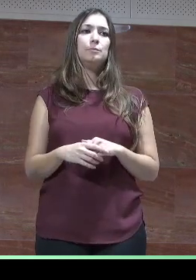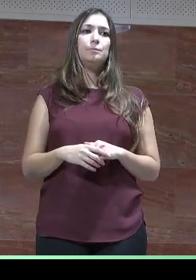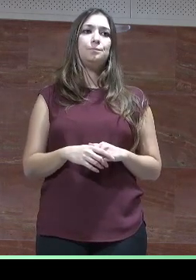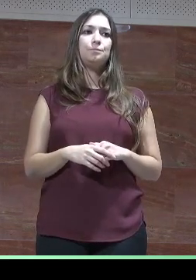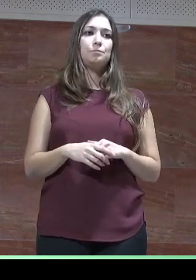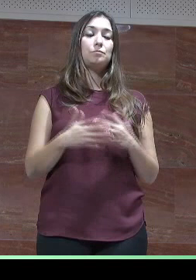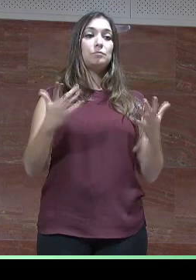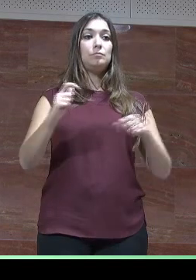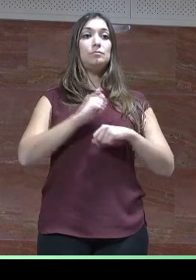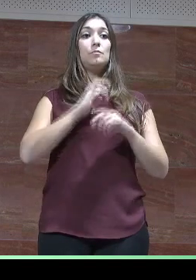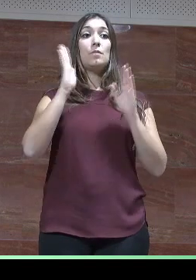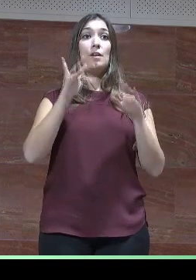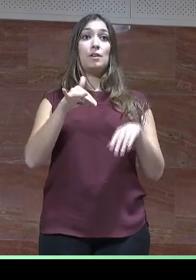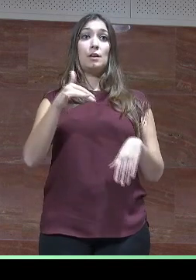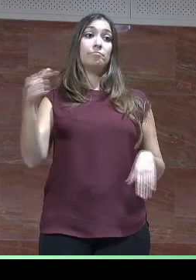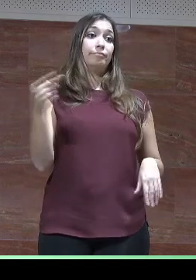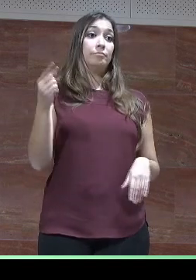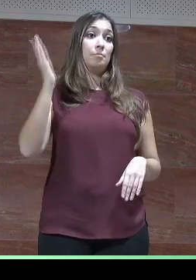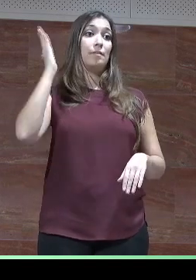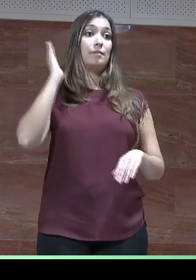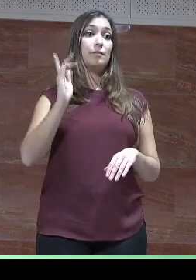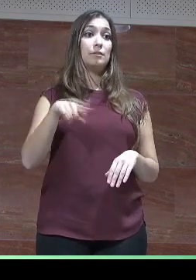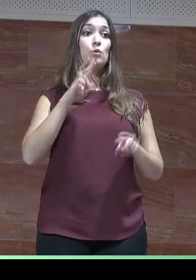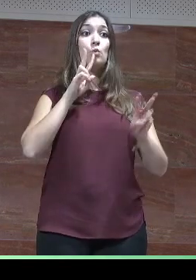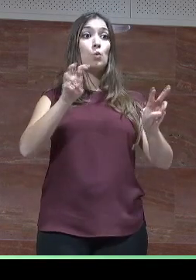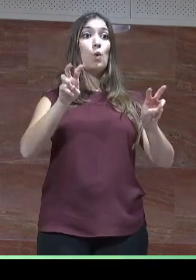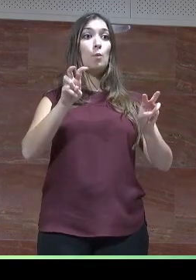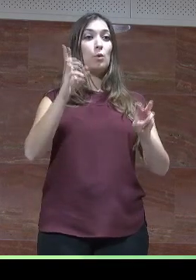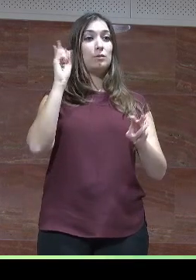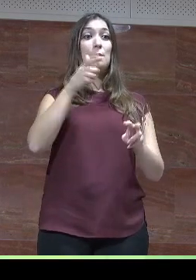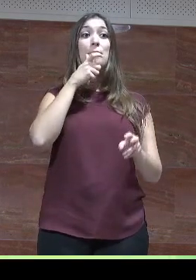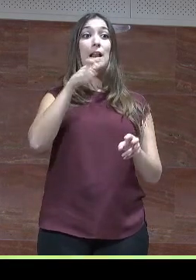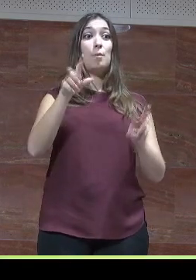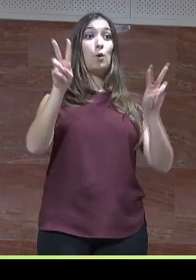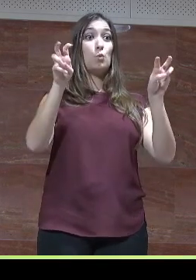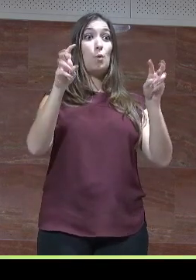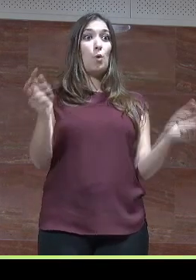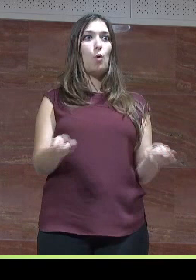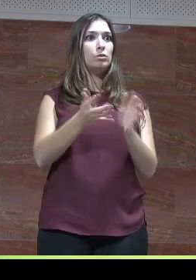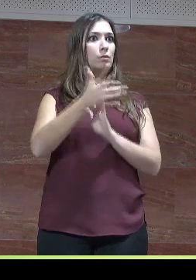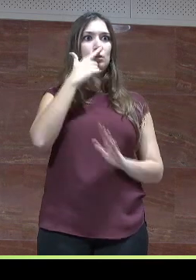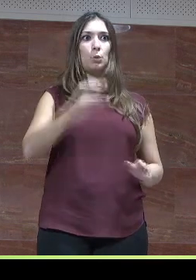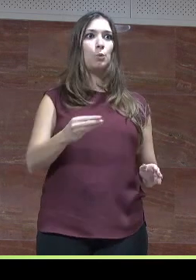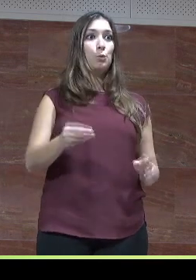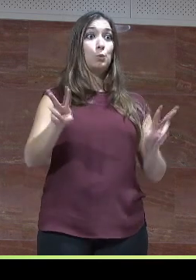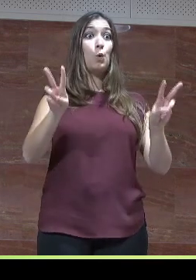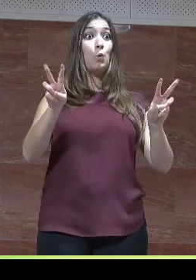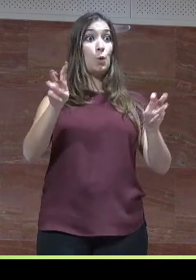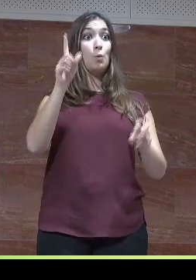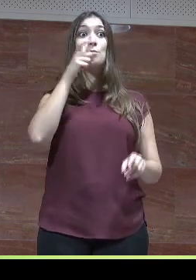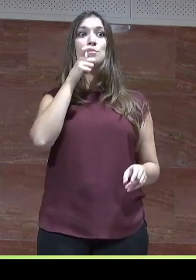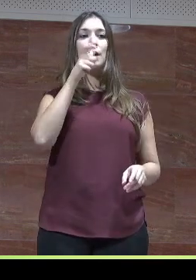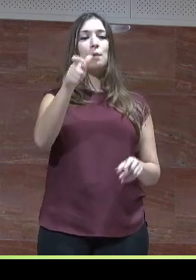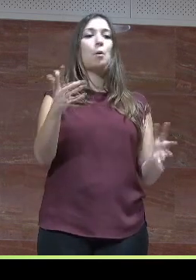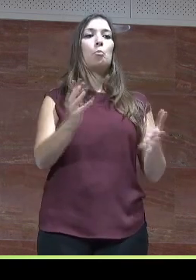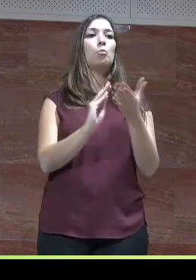ha llevado a un efecto maligno, ¿no? Eso de que el adjetivo nuevo, quien lo inventó en publicidad, se dio cuenta que inventaba un chollo, porque simplemente con poner al lado